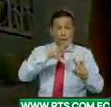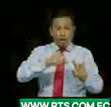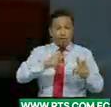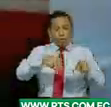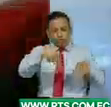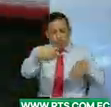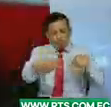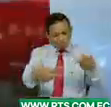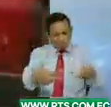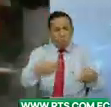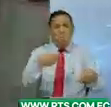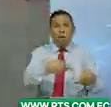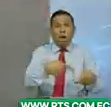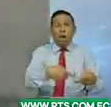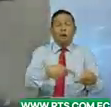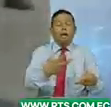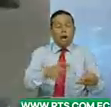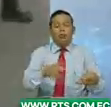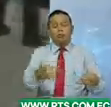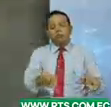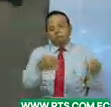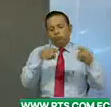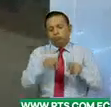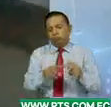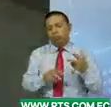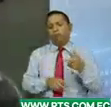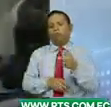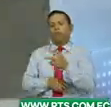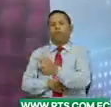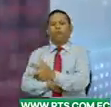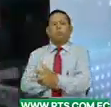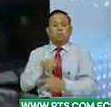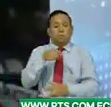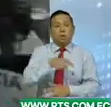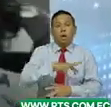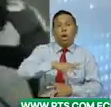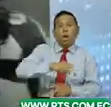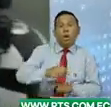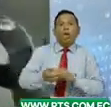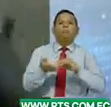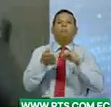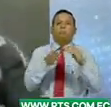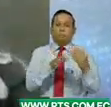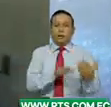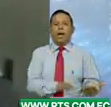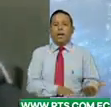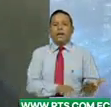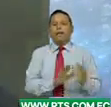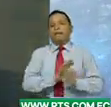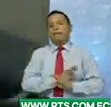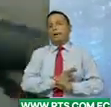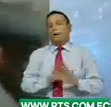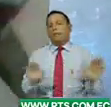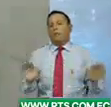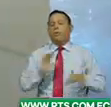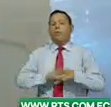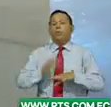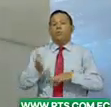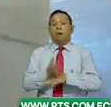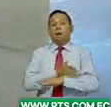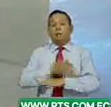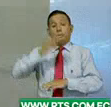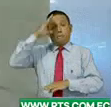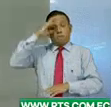de salud, donde minutos más tarde se confirmó la muerte del supuesto ladrón, producto de 5 impactos